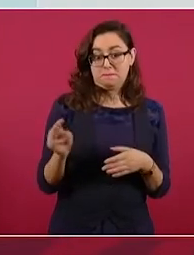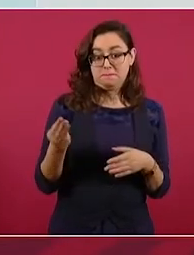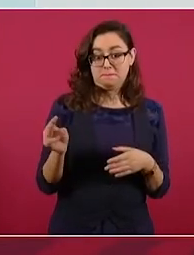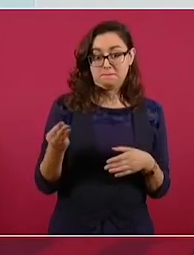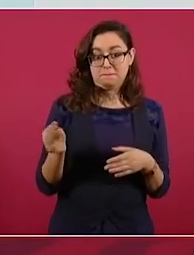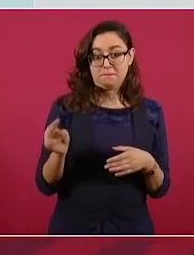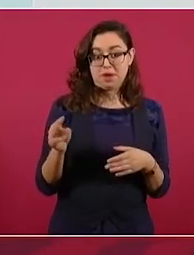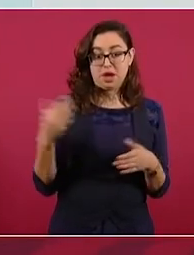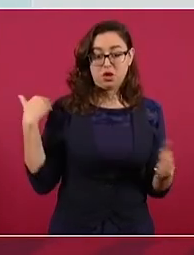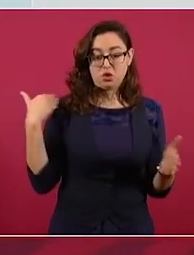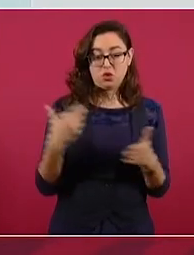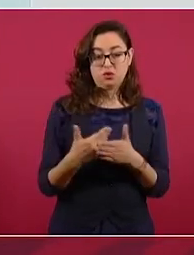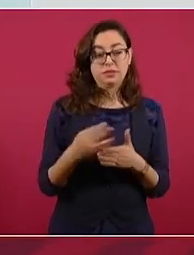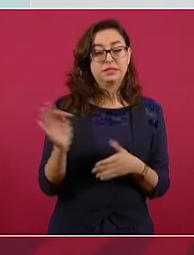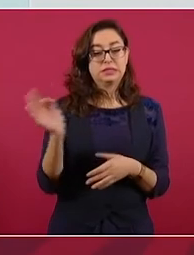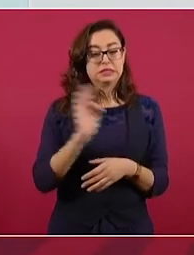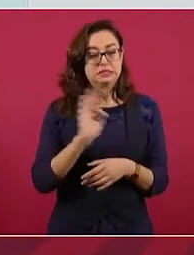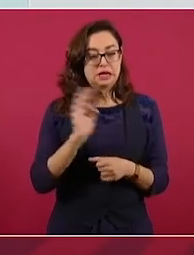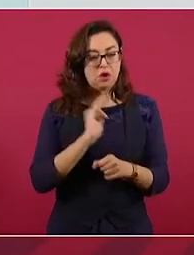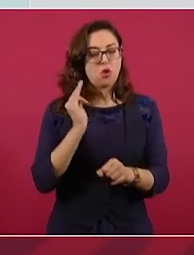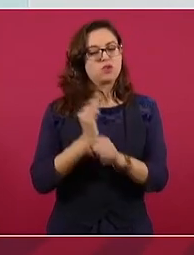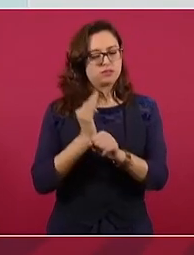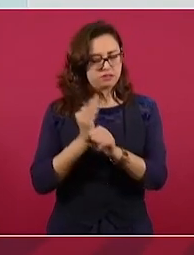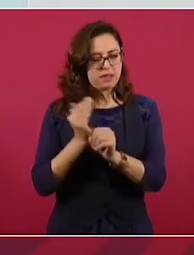Esto debe estar más bajo.